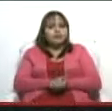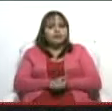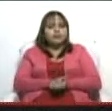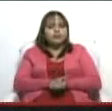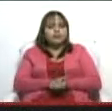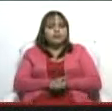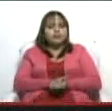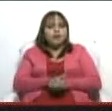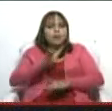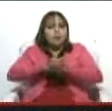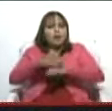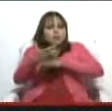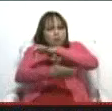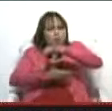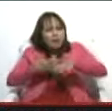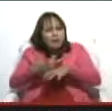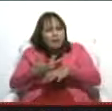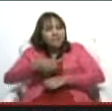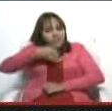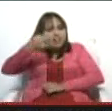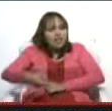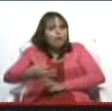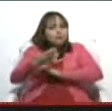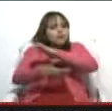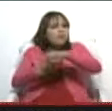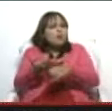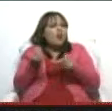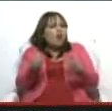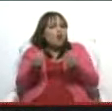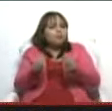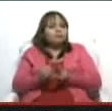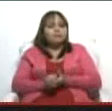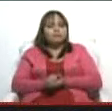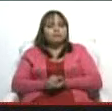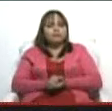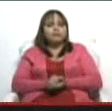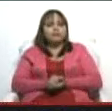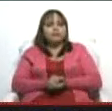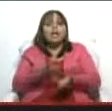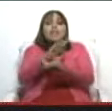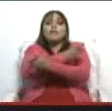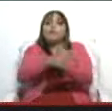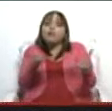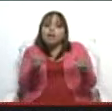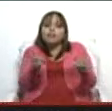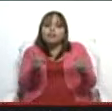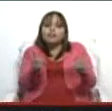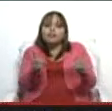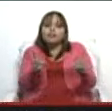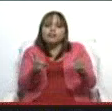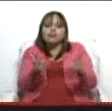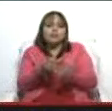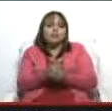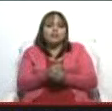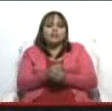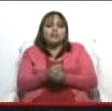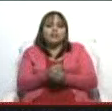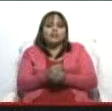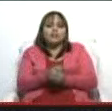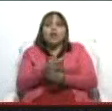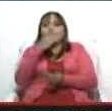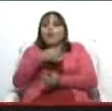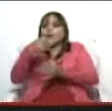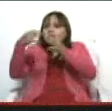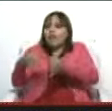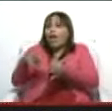problema que tenemos aquí, el verdadero gran problema, es que la democracia no consiste en garantizarle